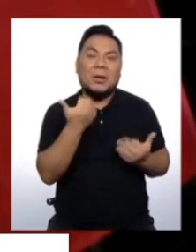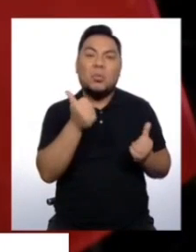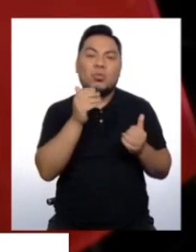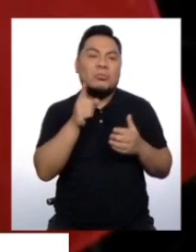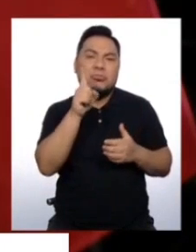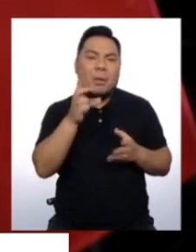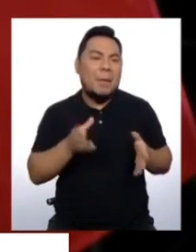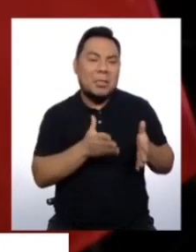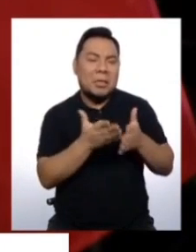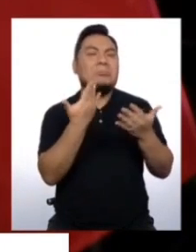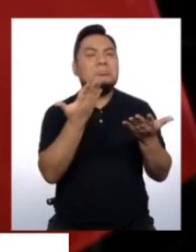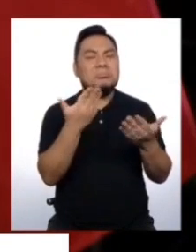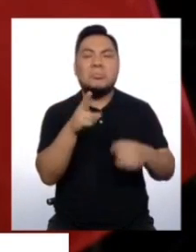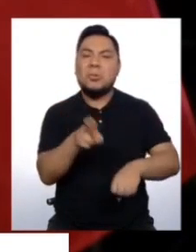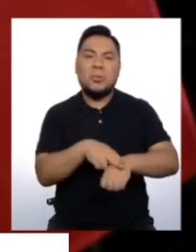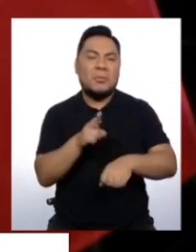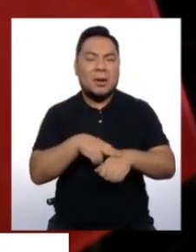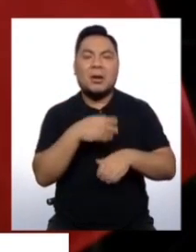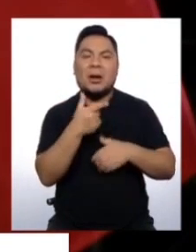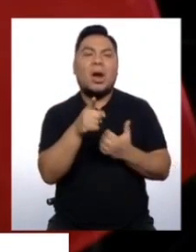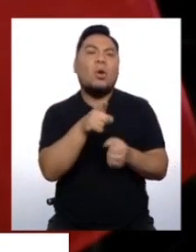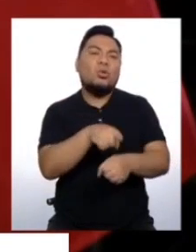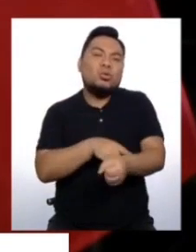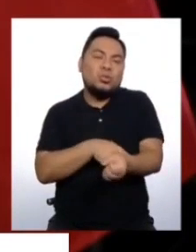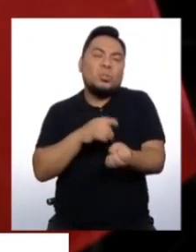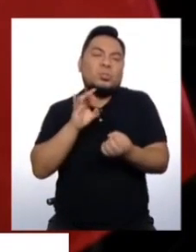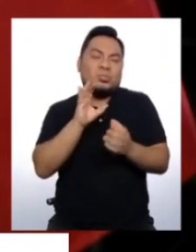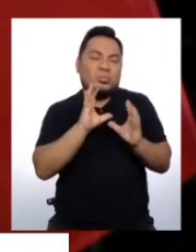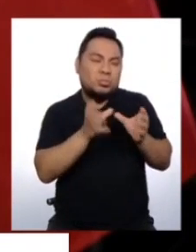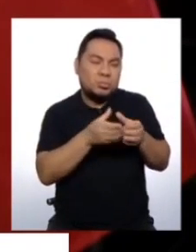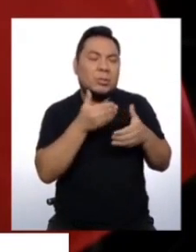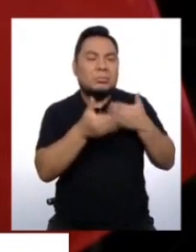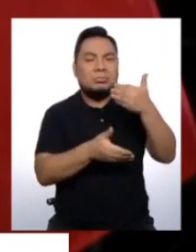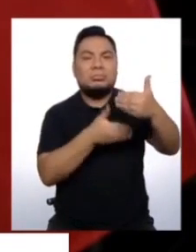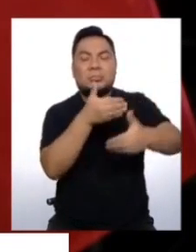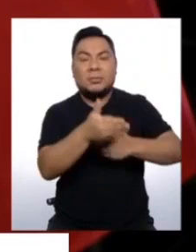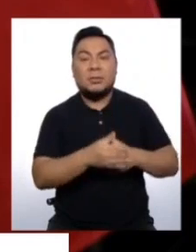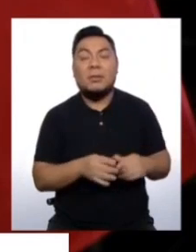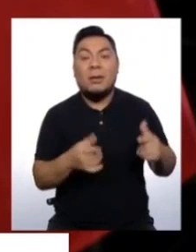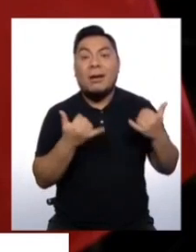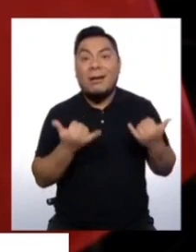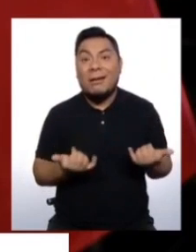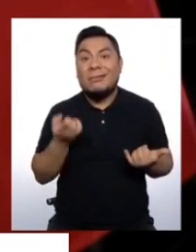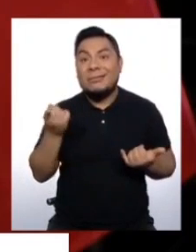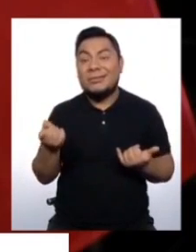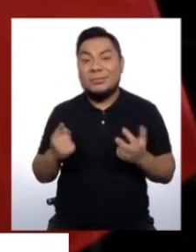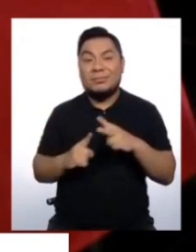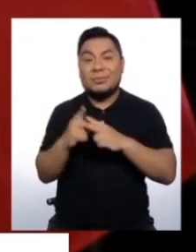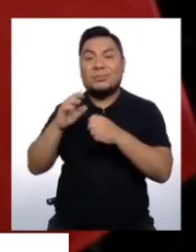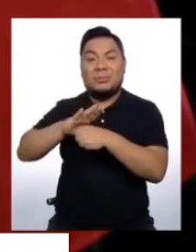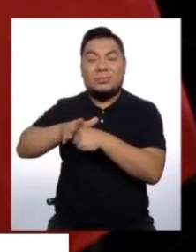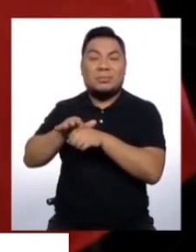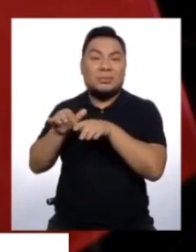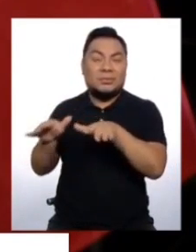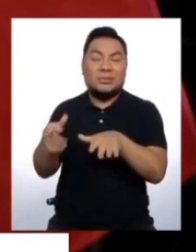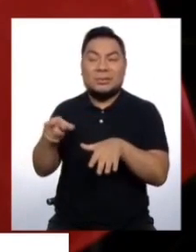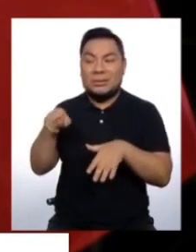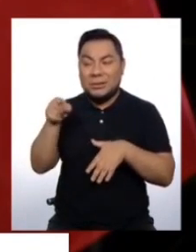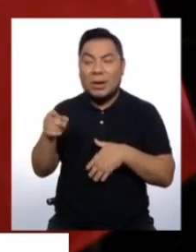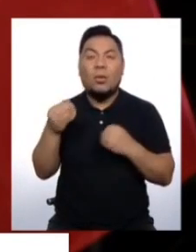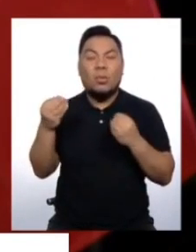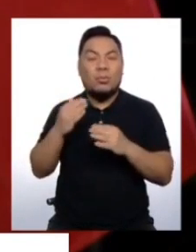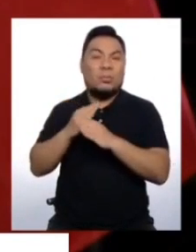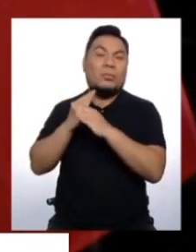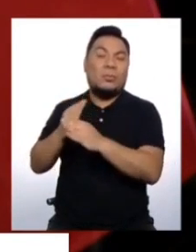forma, estos hábitos, estas costumbres. Y cuando nos dicen que para poder enfrentar un virus que está